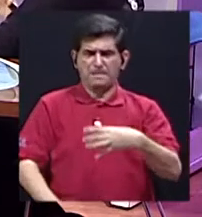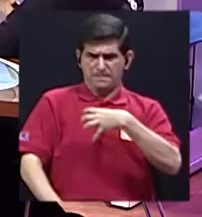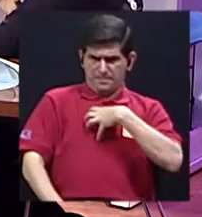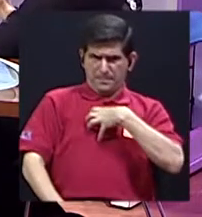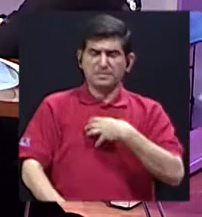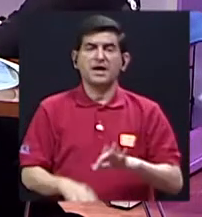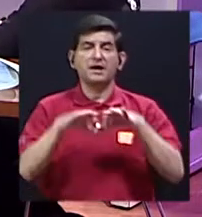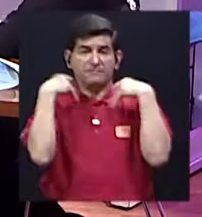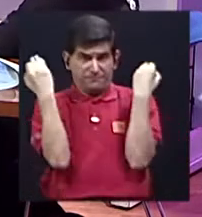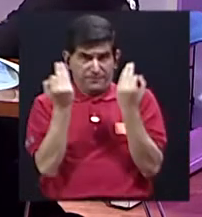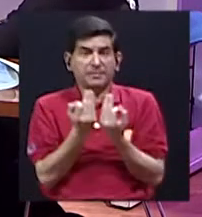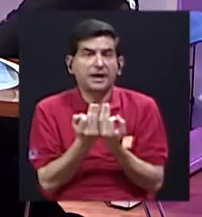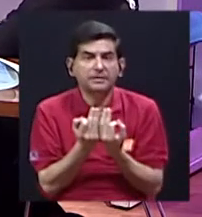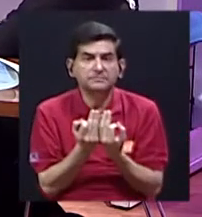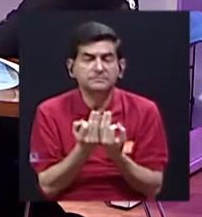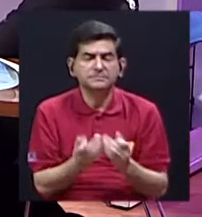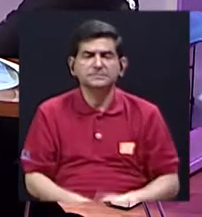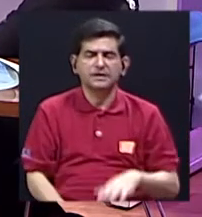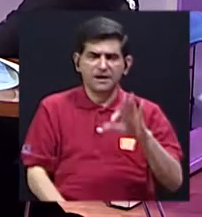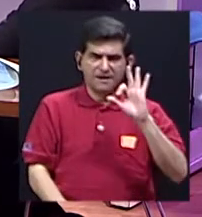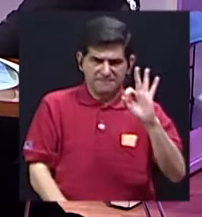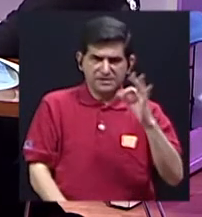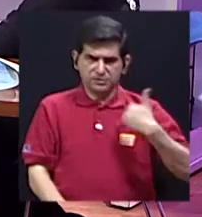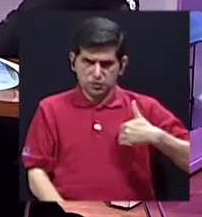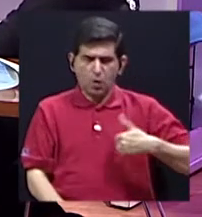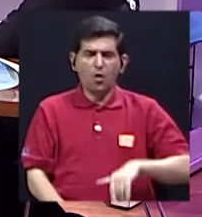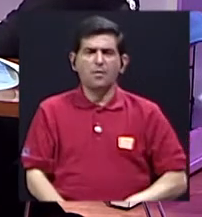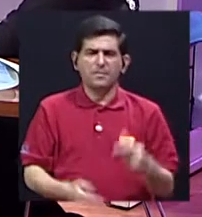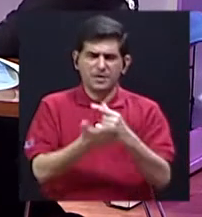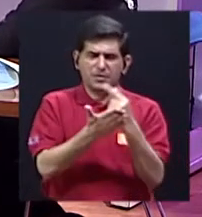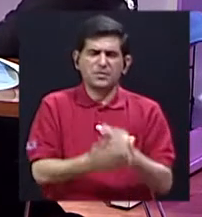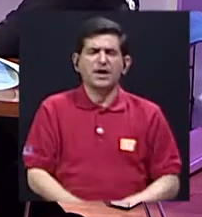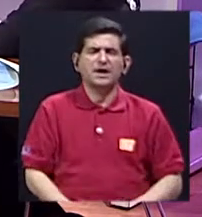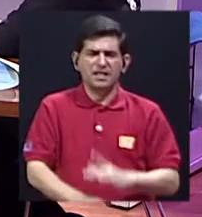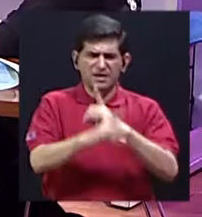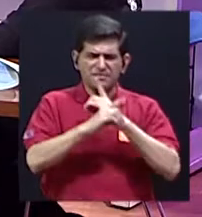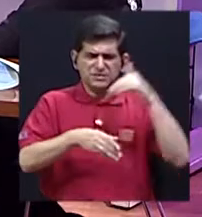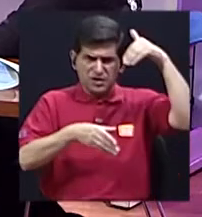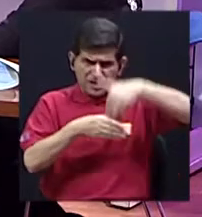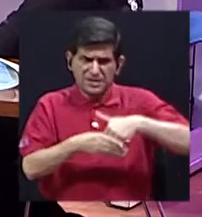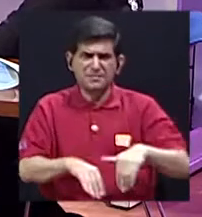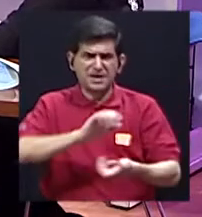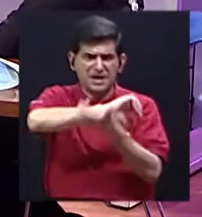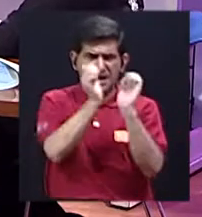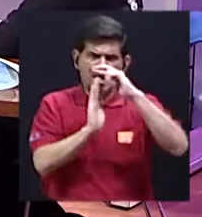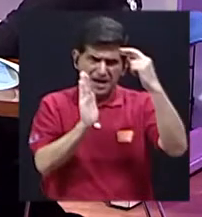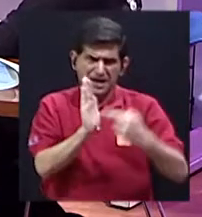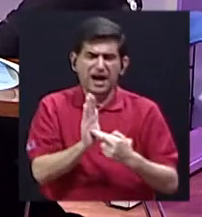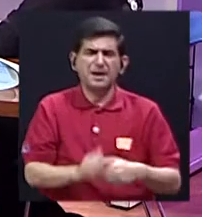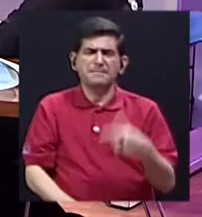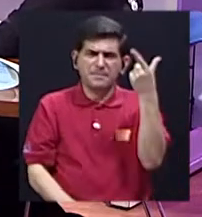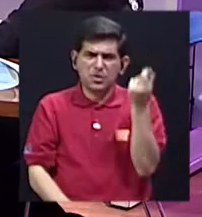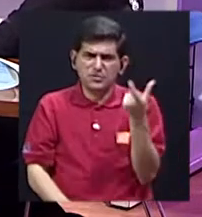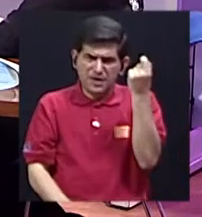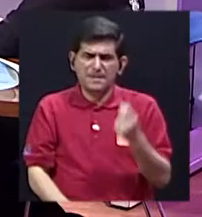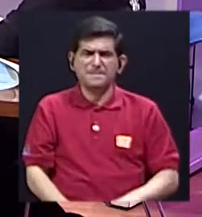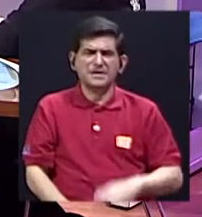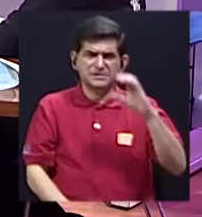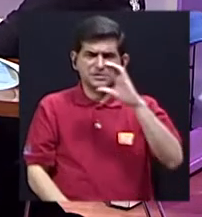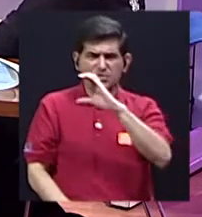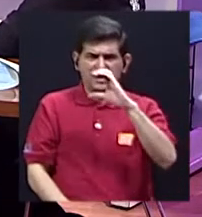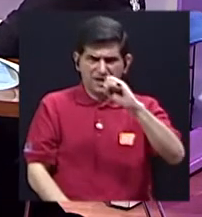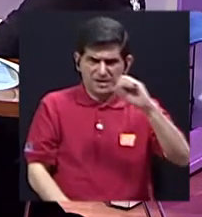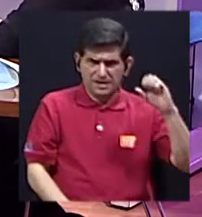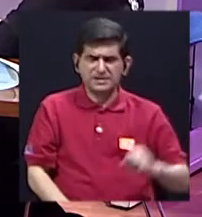familiar francisco igual usted dice la defensoría puede intervenir en el cambio que se hizo en el reglamento de pensiones fija en el